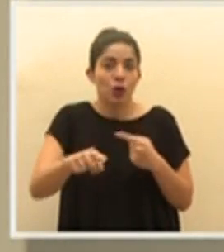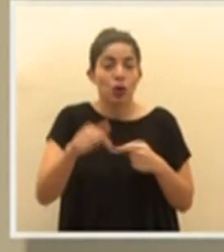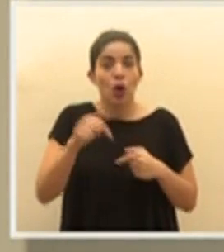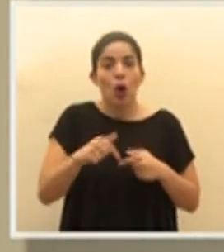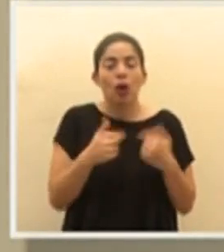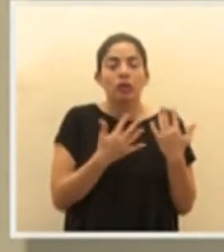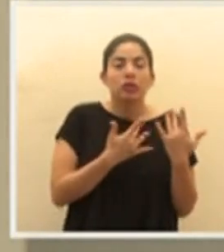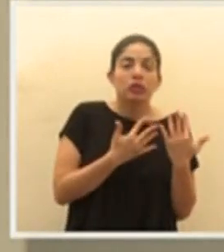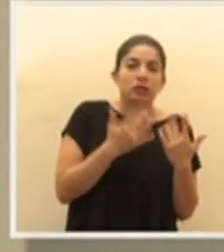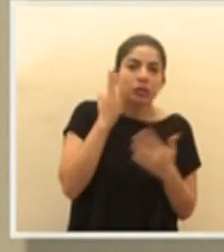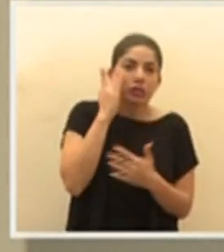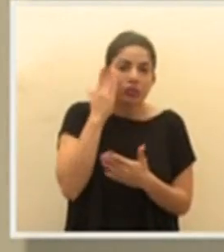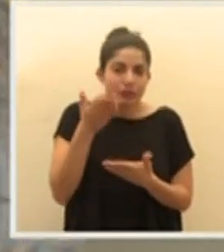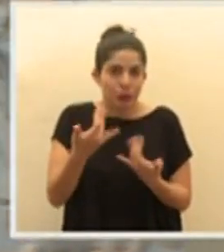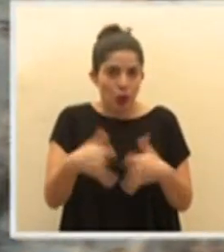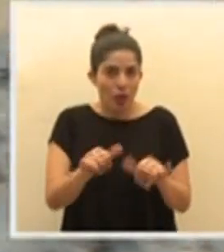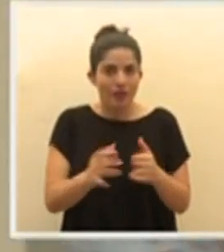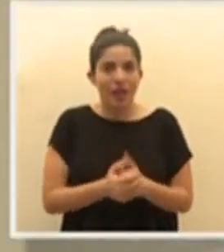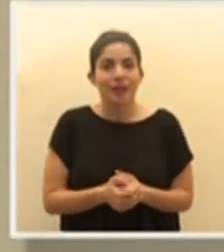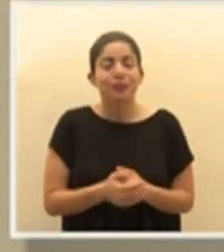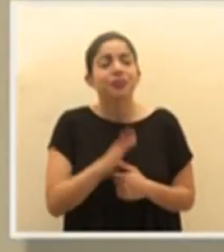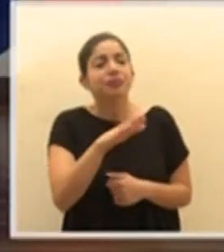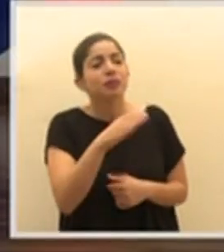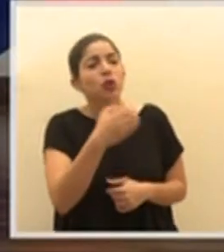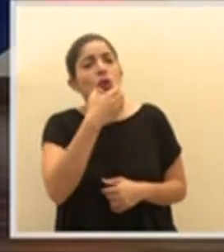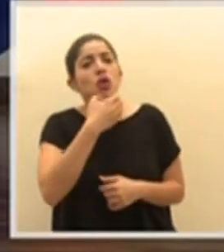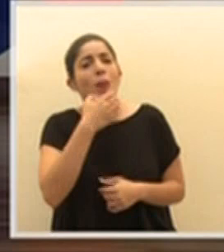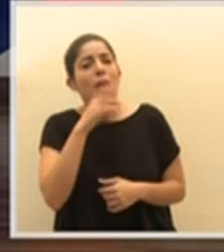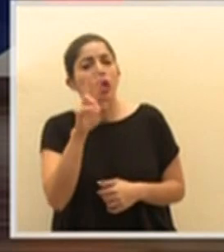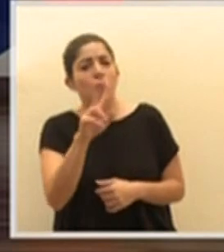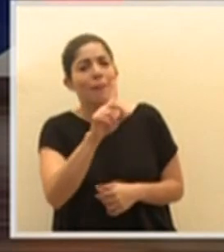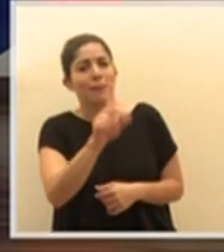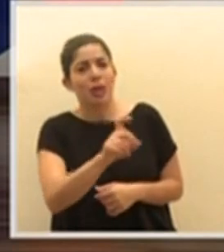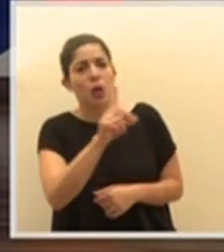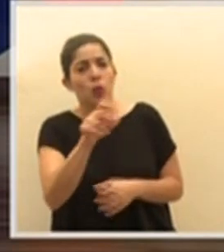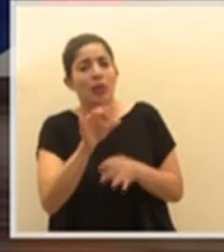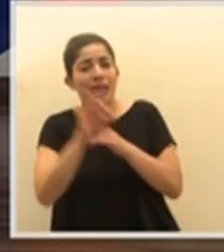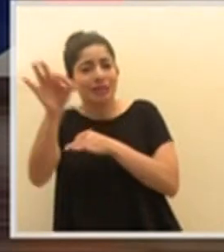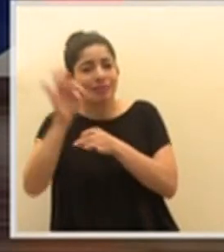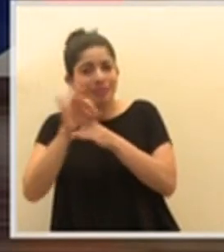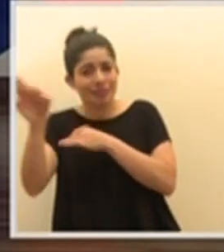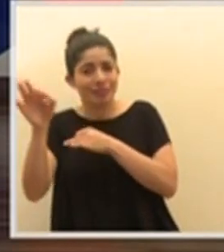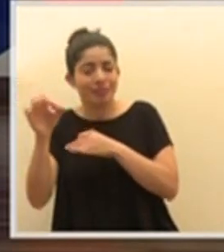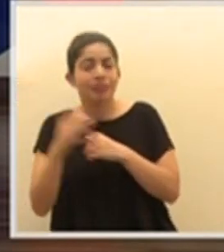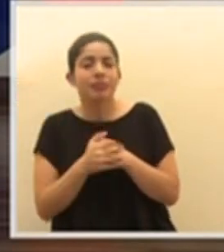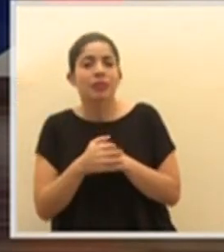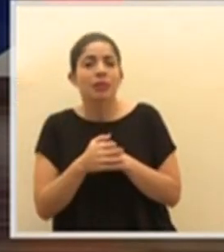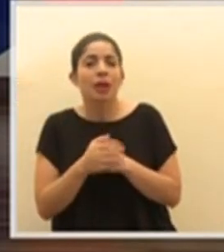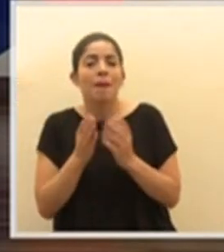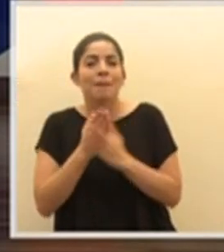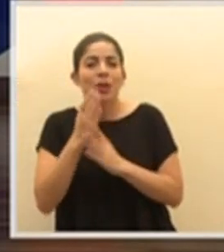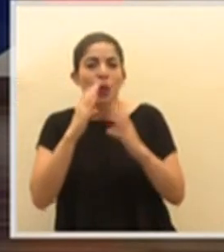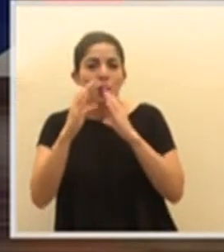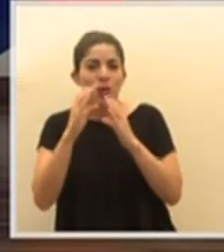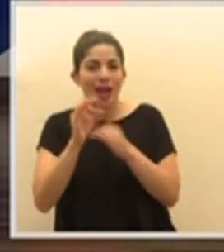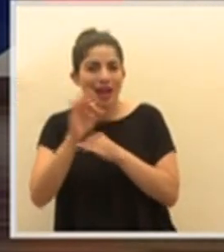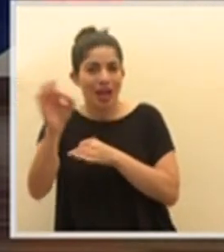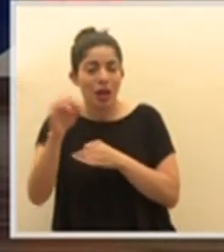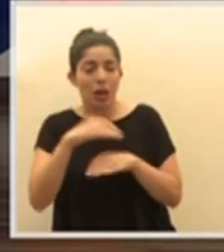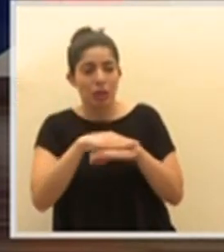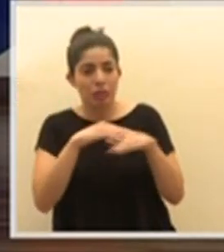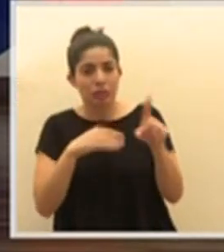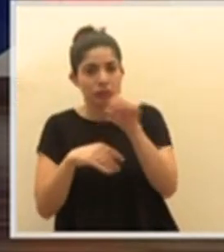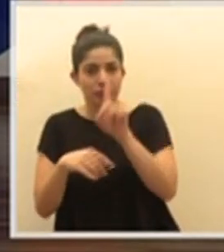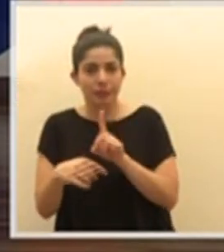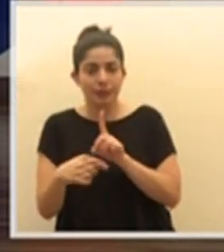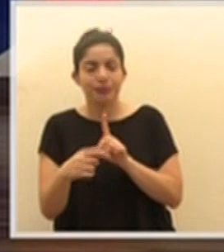desvela. Muchas gracias. Don Román, tenemos 2 consultas de los medios regionales también acreditados. Si gusta, nos colocamos en el podio.